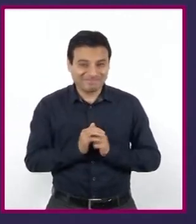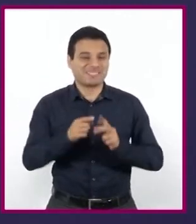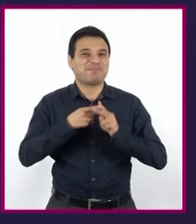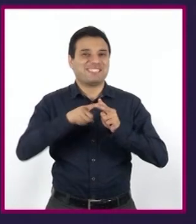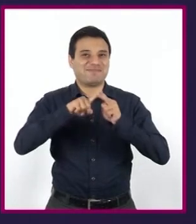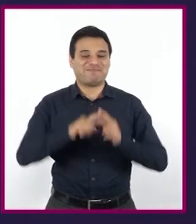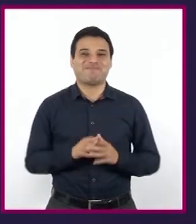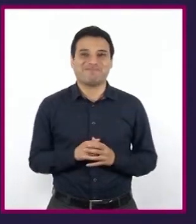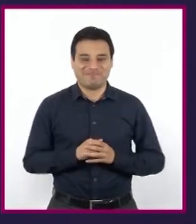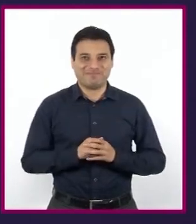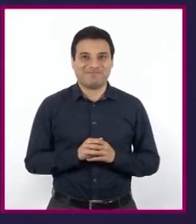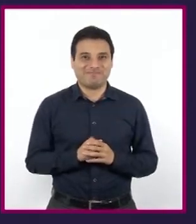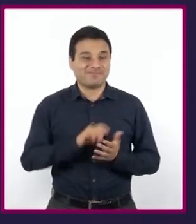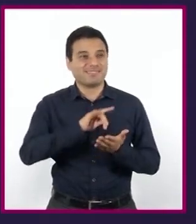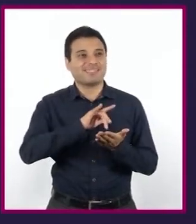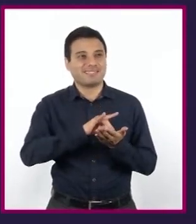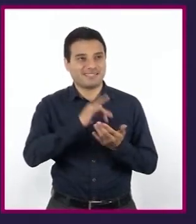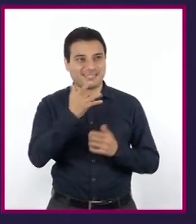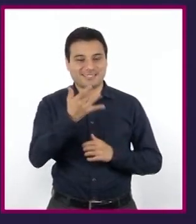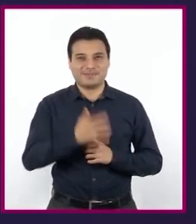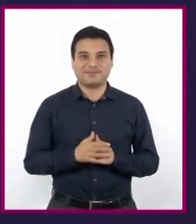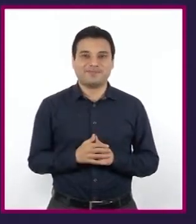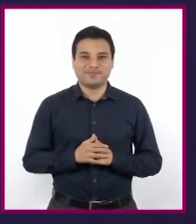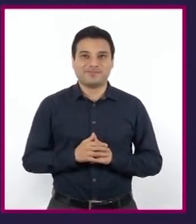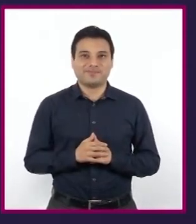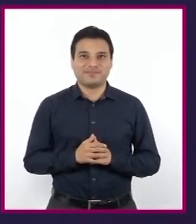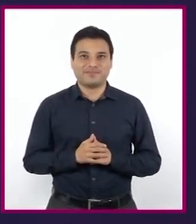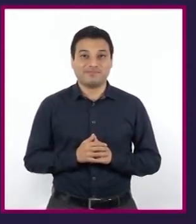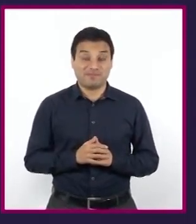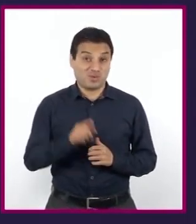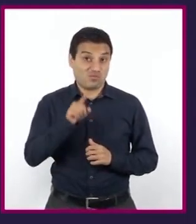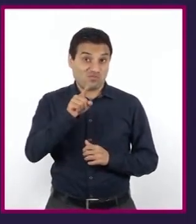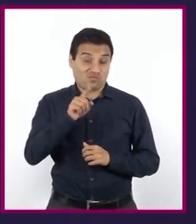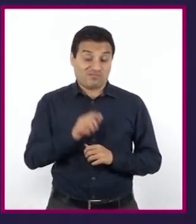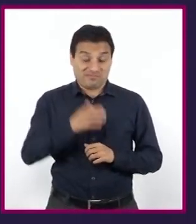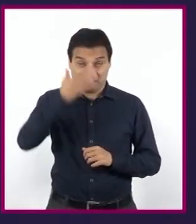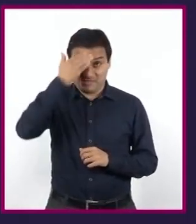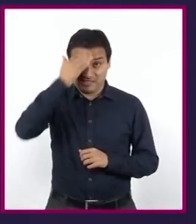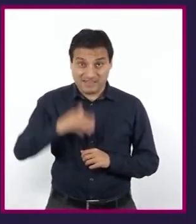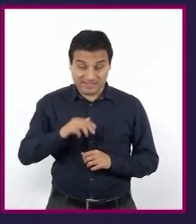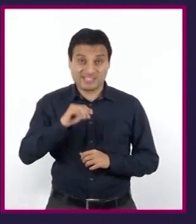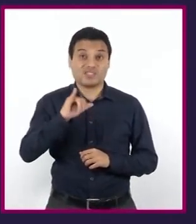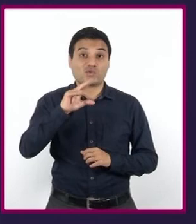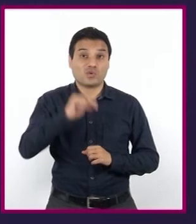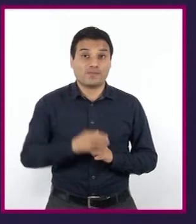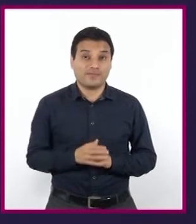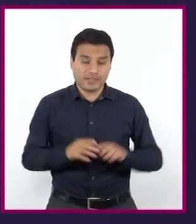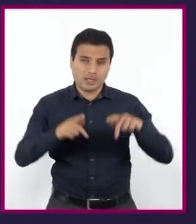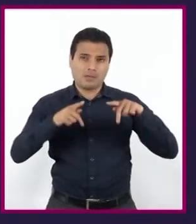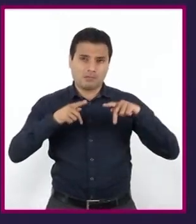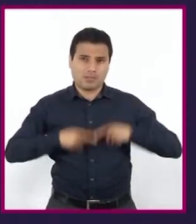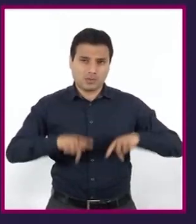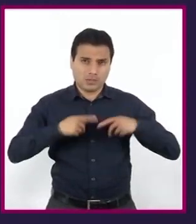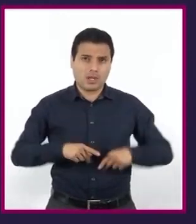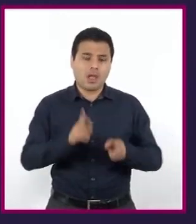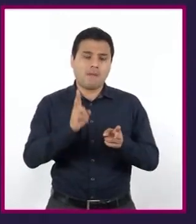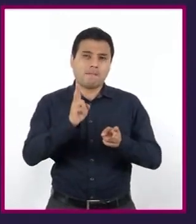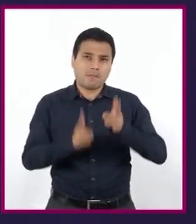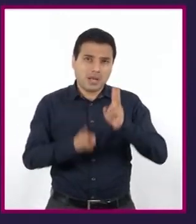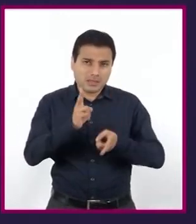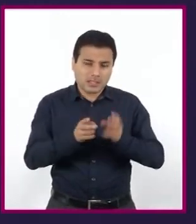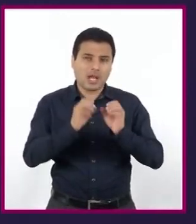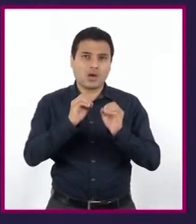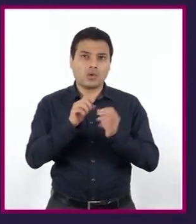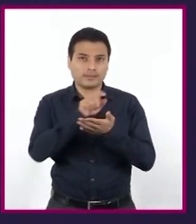obra! Gracias. No sé si han notado que al momento de comunicarnos de manera oral o escrita, es posible, si